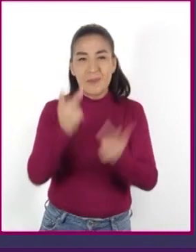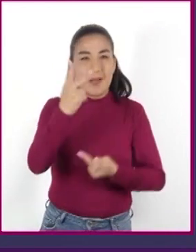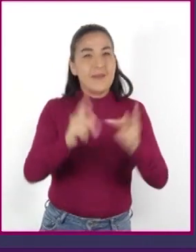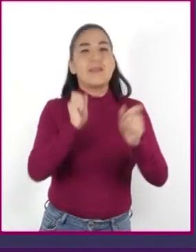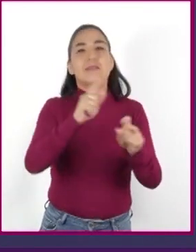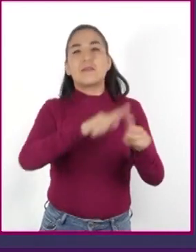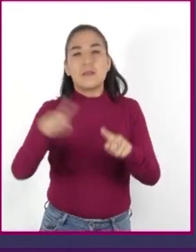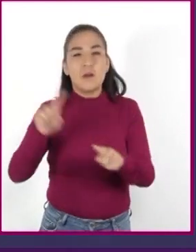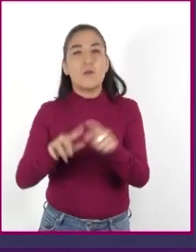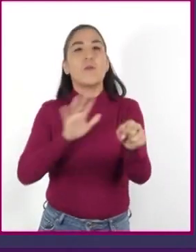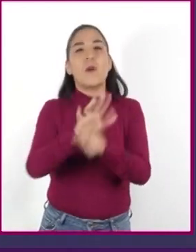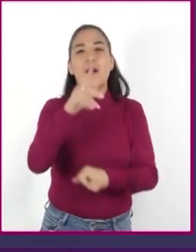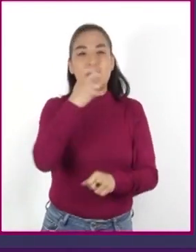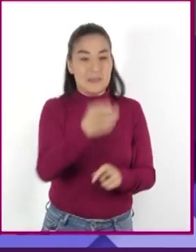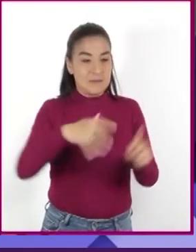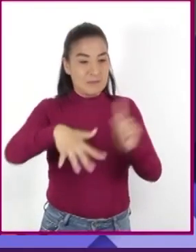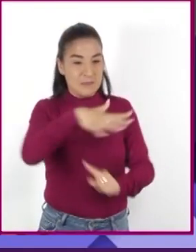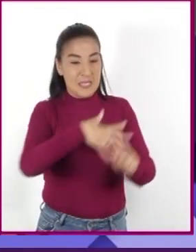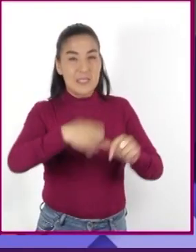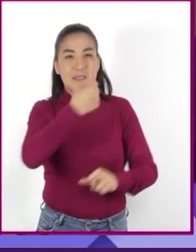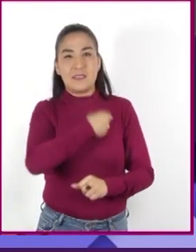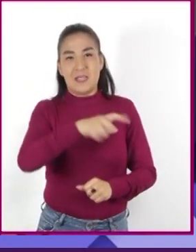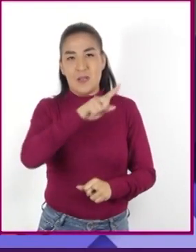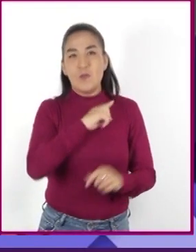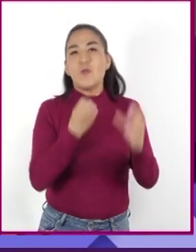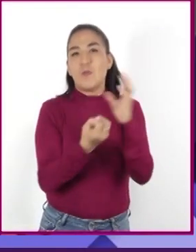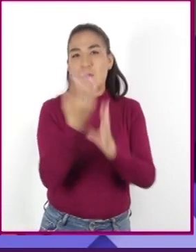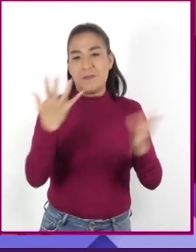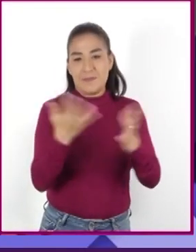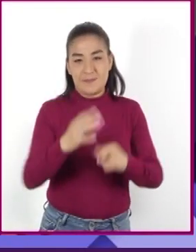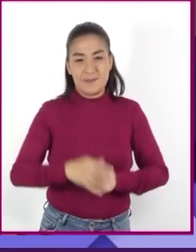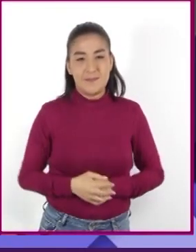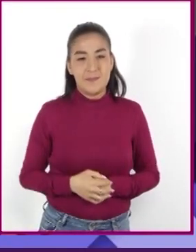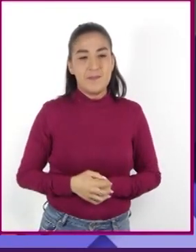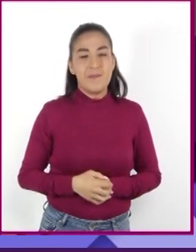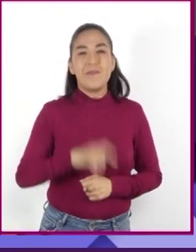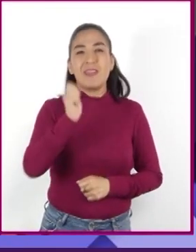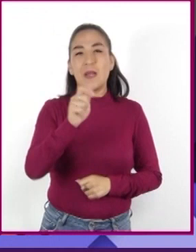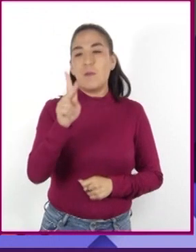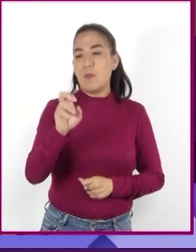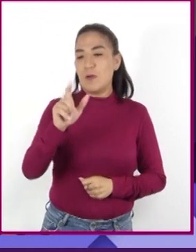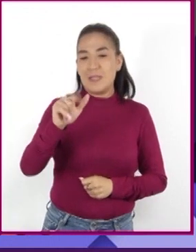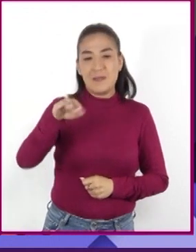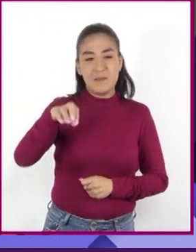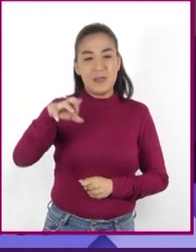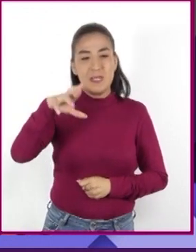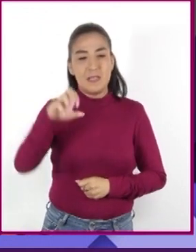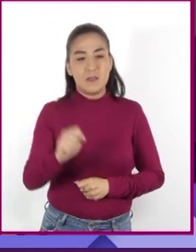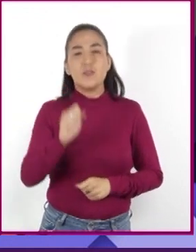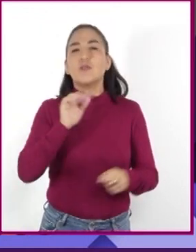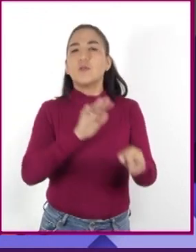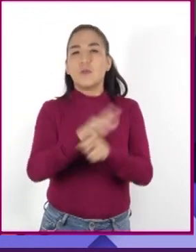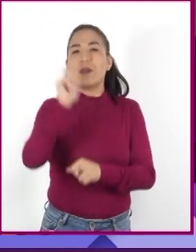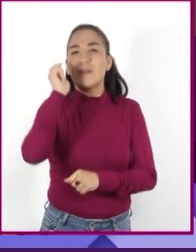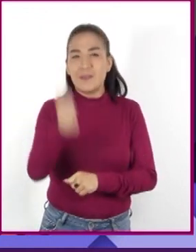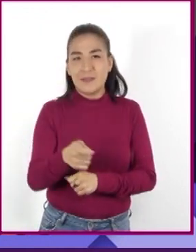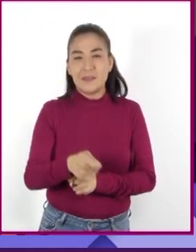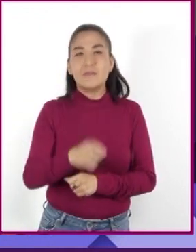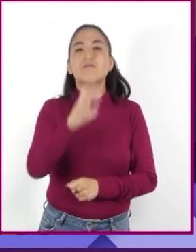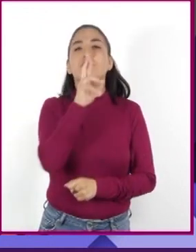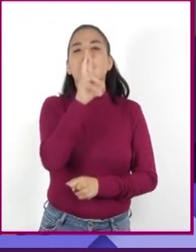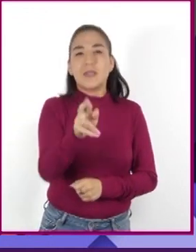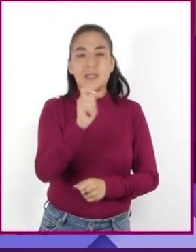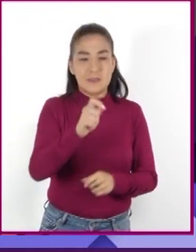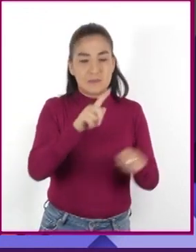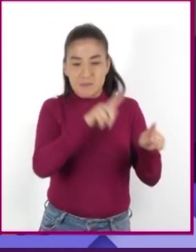área de la salud nuevas aplicaciones. Los también llamados polímeros inteligentes son aquellos que responden a